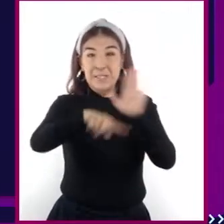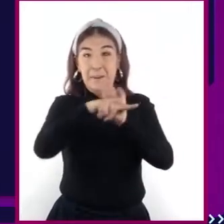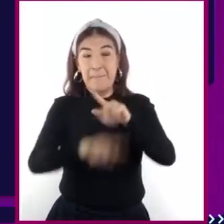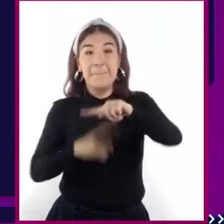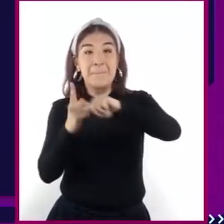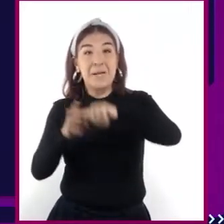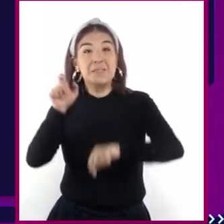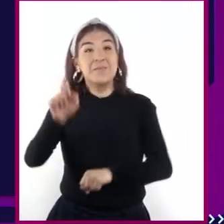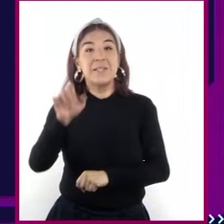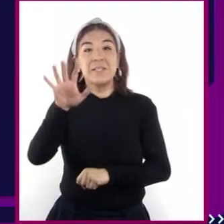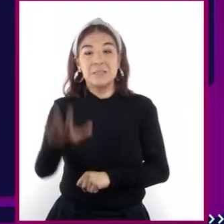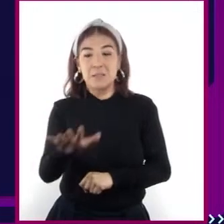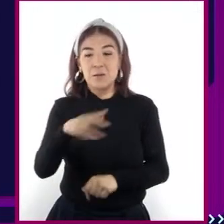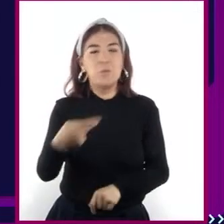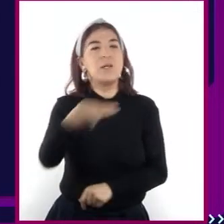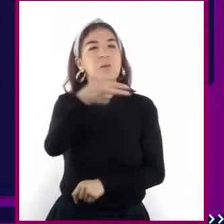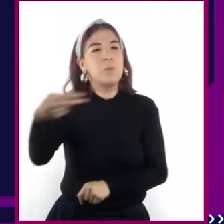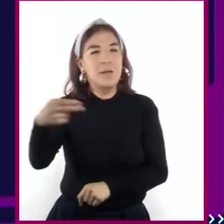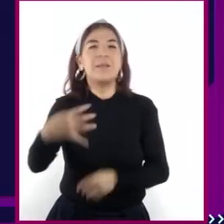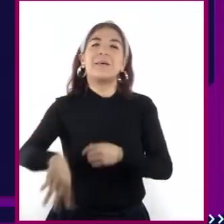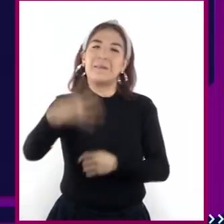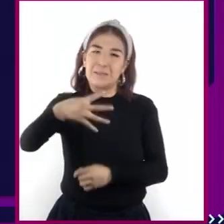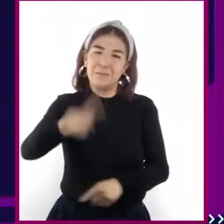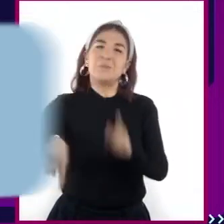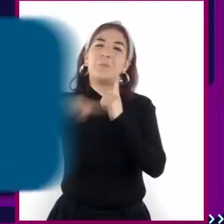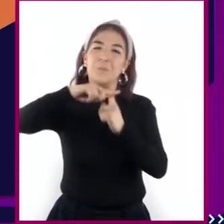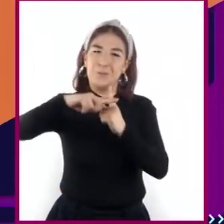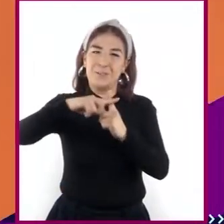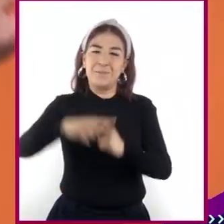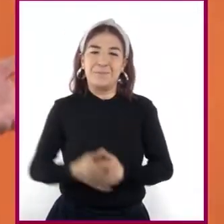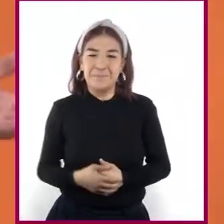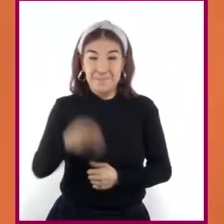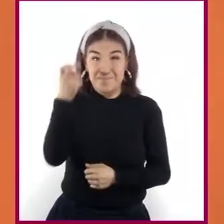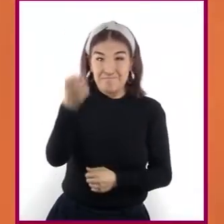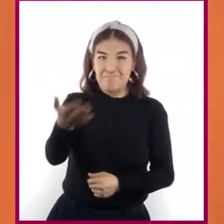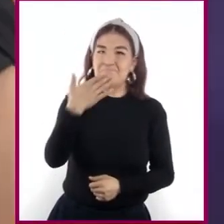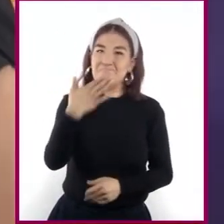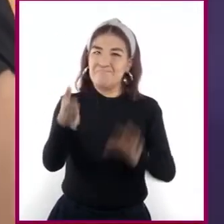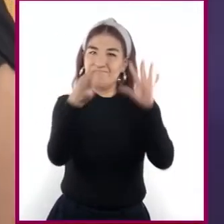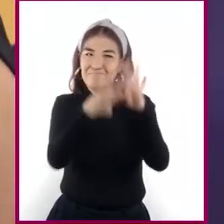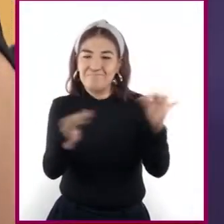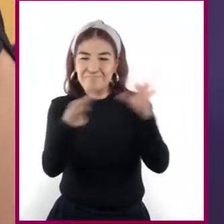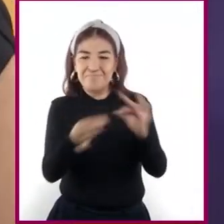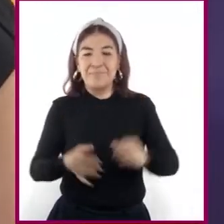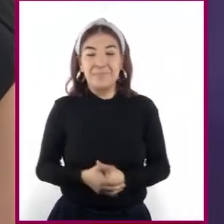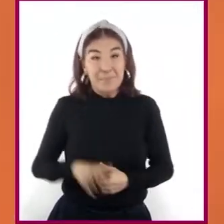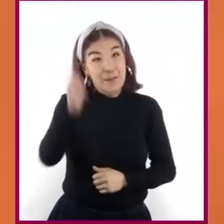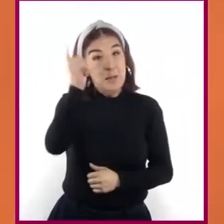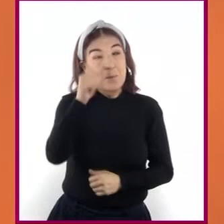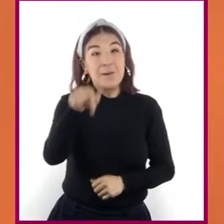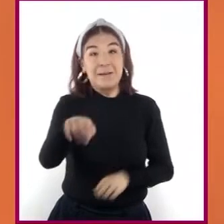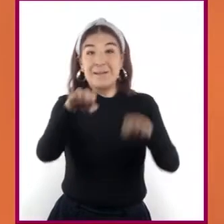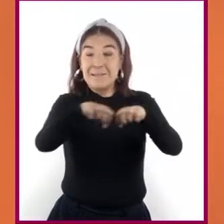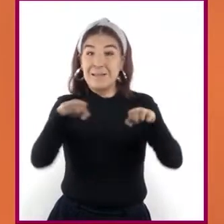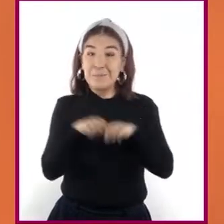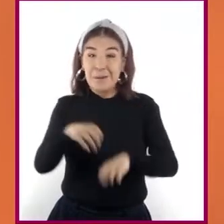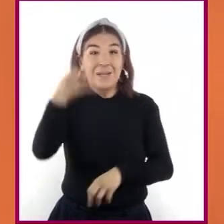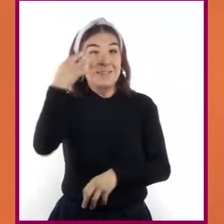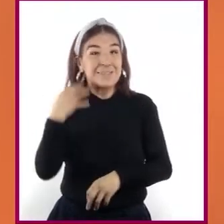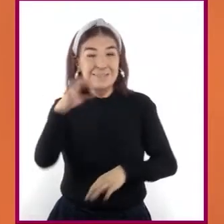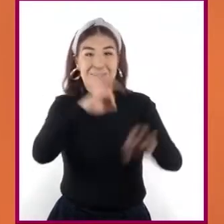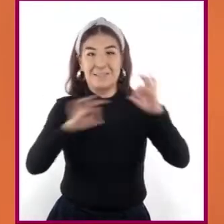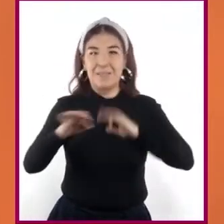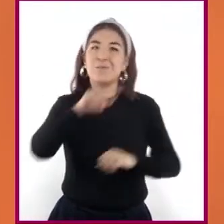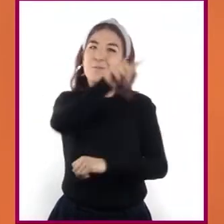más 25 es igual a 14 positivo. Excelente deducción, Leslie. Esperemos que el equipo Jaguar nos apoye